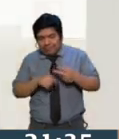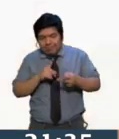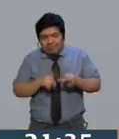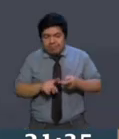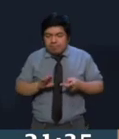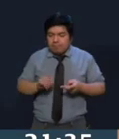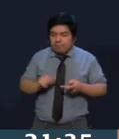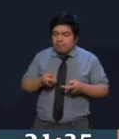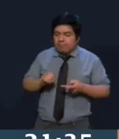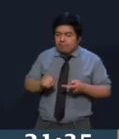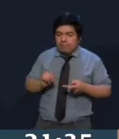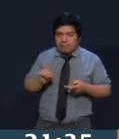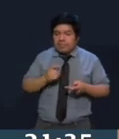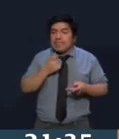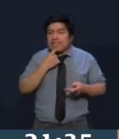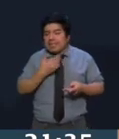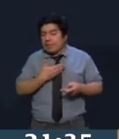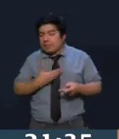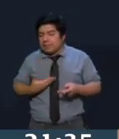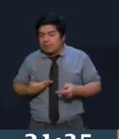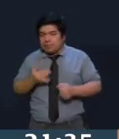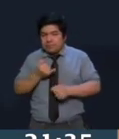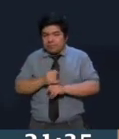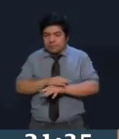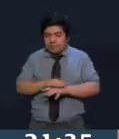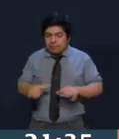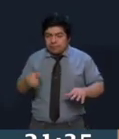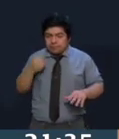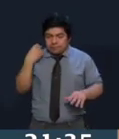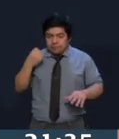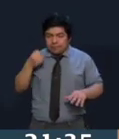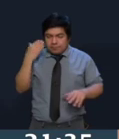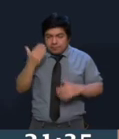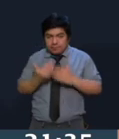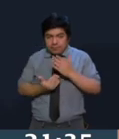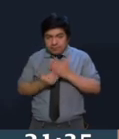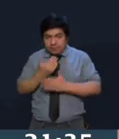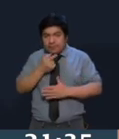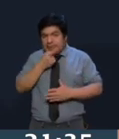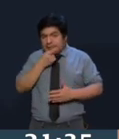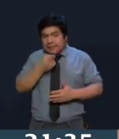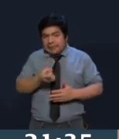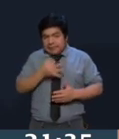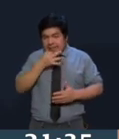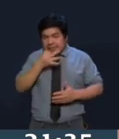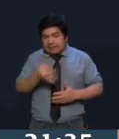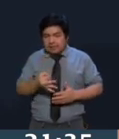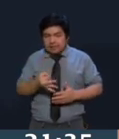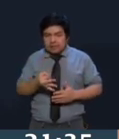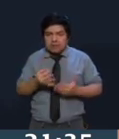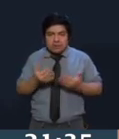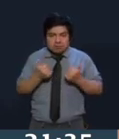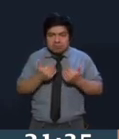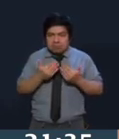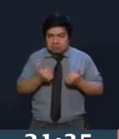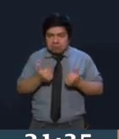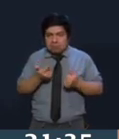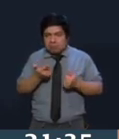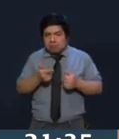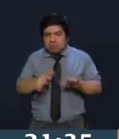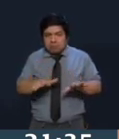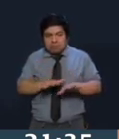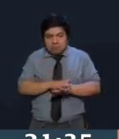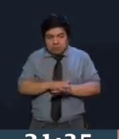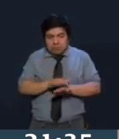balastro. El presidente López Obrador informó en la conferencia de ayer, la conferencia matutina, que no se llevó a cabo un cambio en